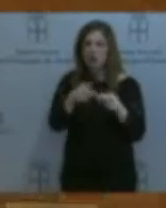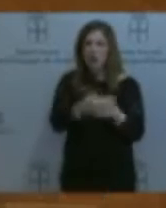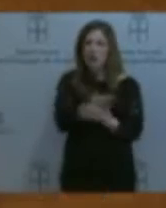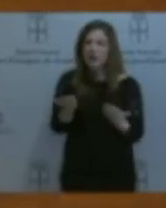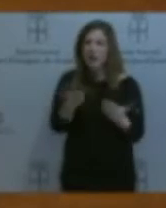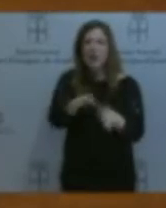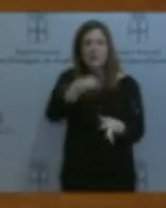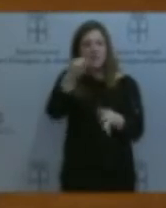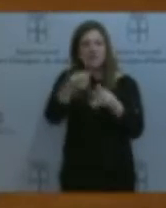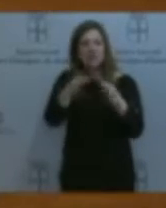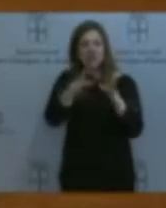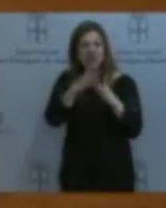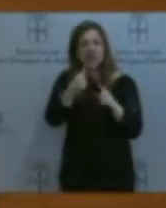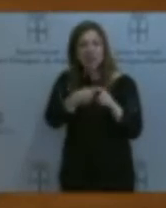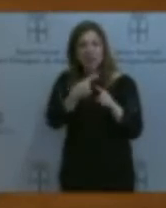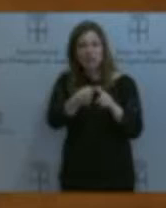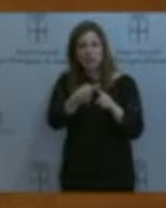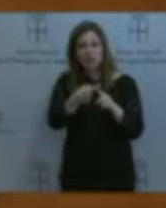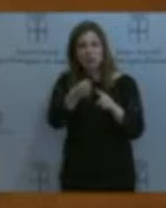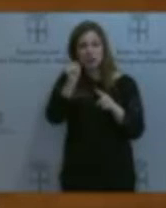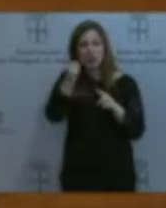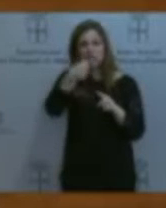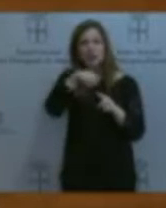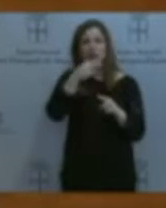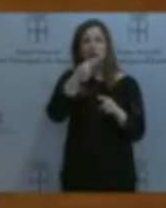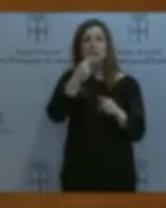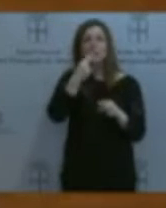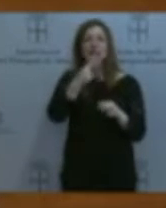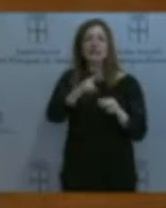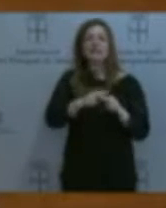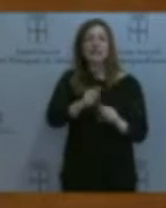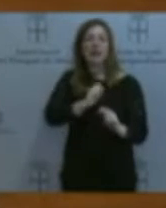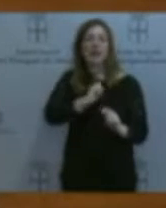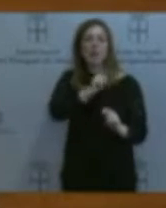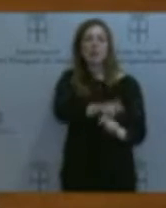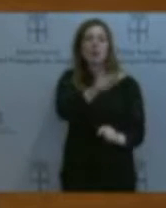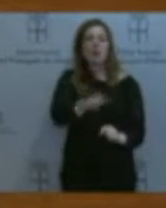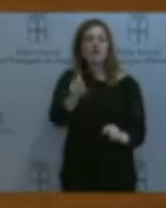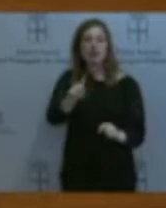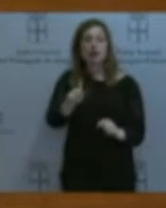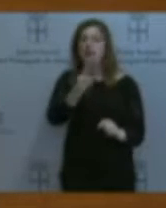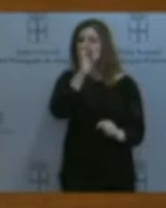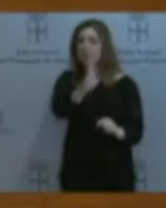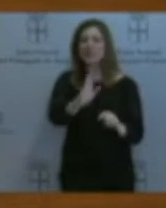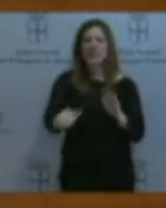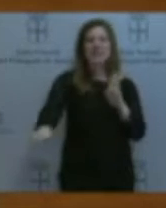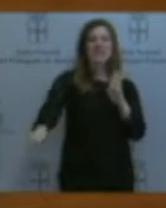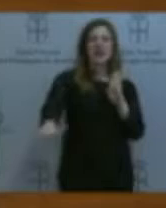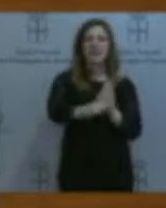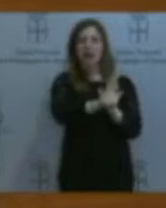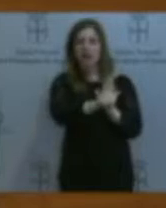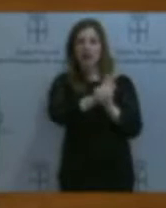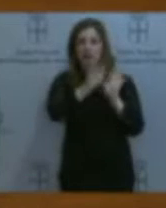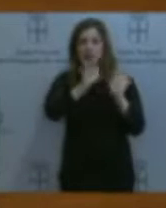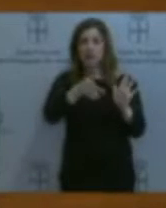10 céntimos? No nos llamarían solamente populistas, sino que nos llamarían directamente estafadores. Ahora prueben a convertir las siglas